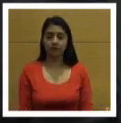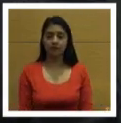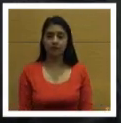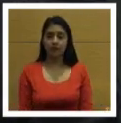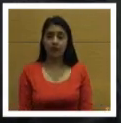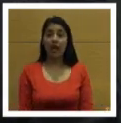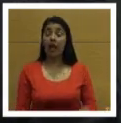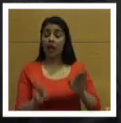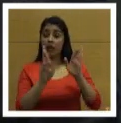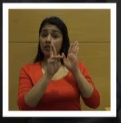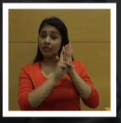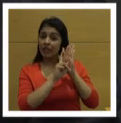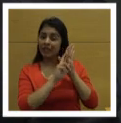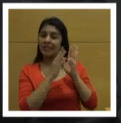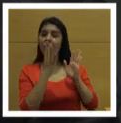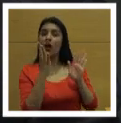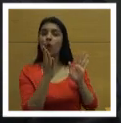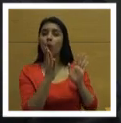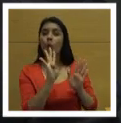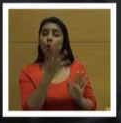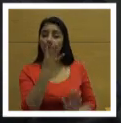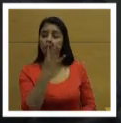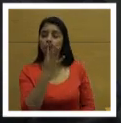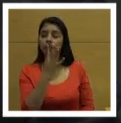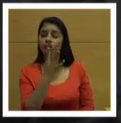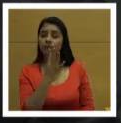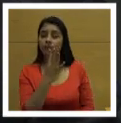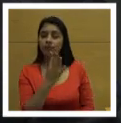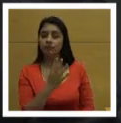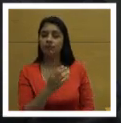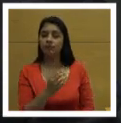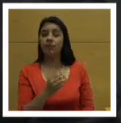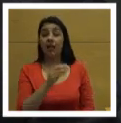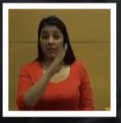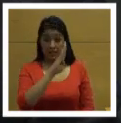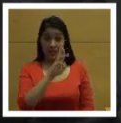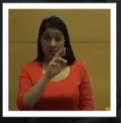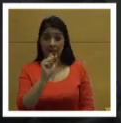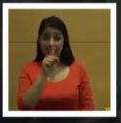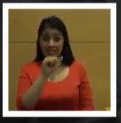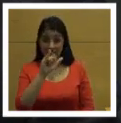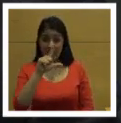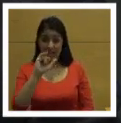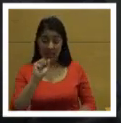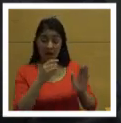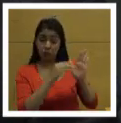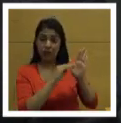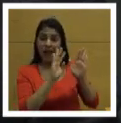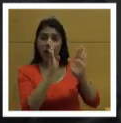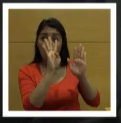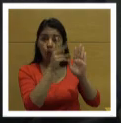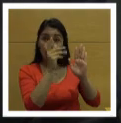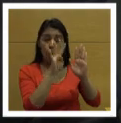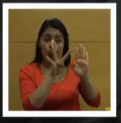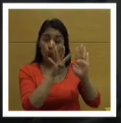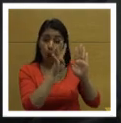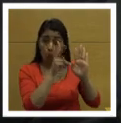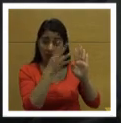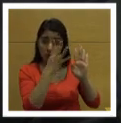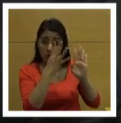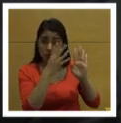Conforme a la regla 4 de Brasilia, pueden constituir causas